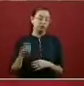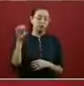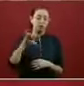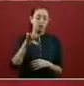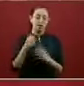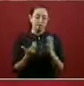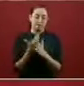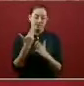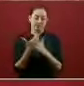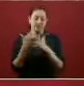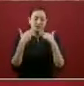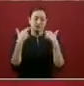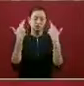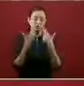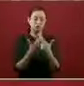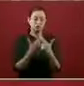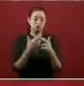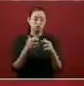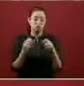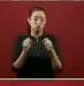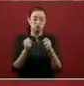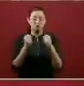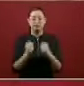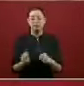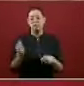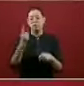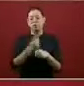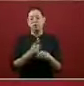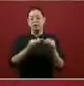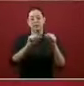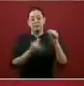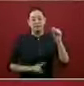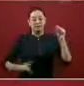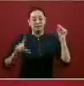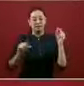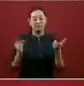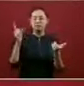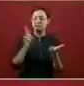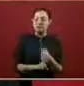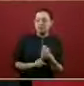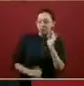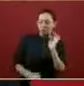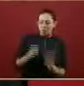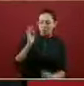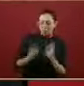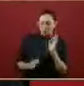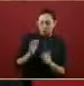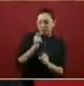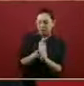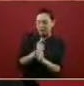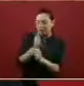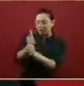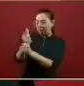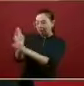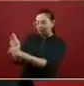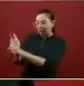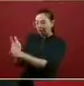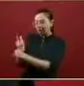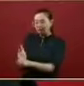seguridad lo que sucede en algunos juzgados del Poder